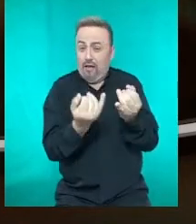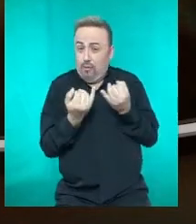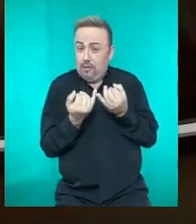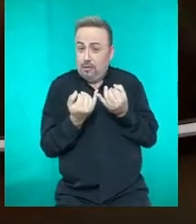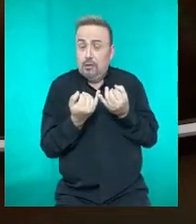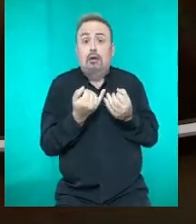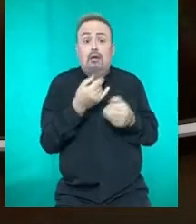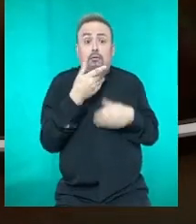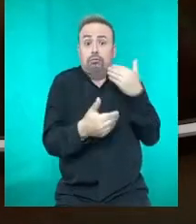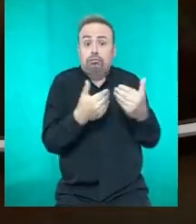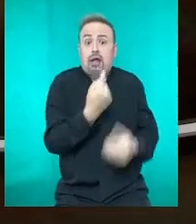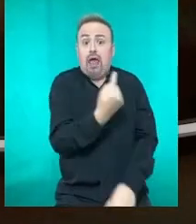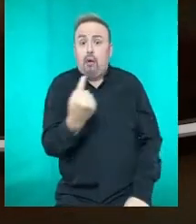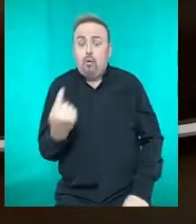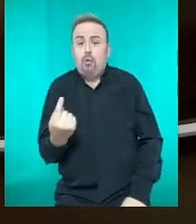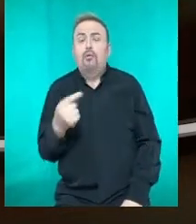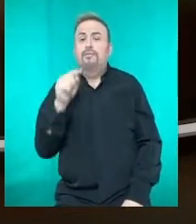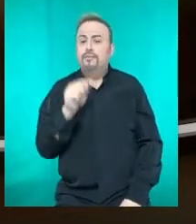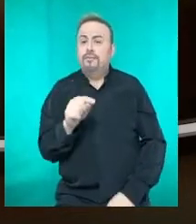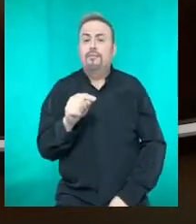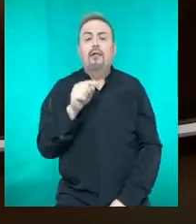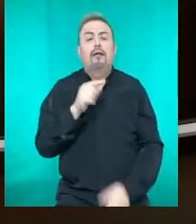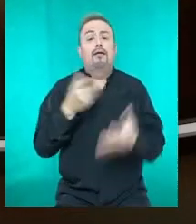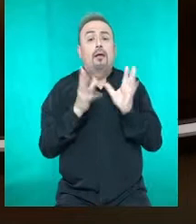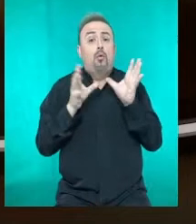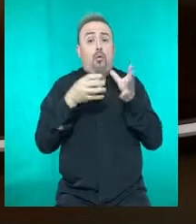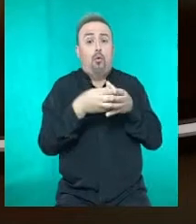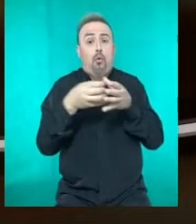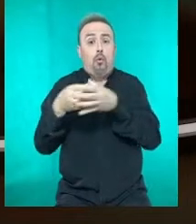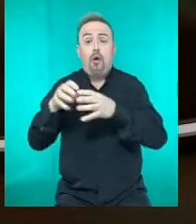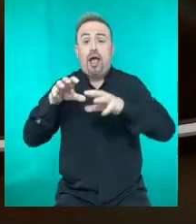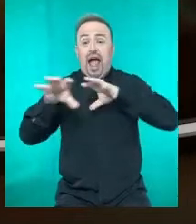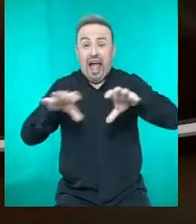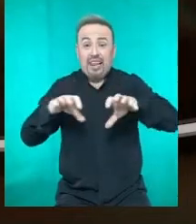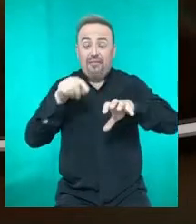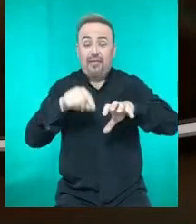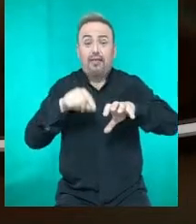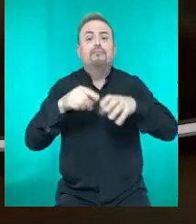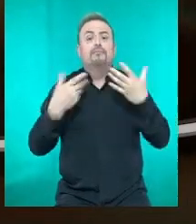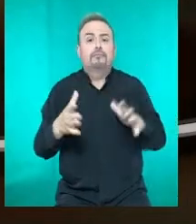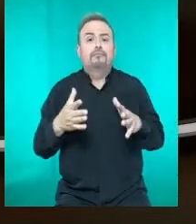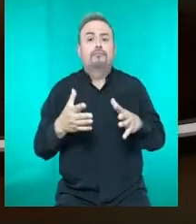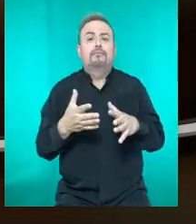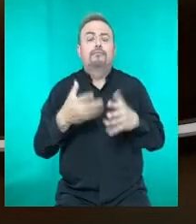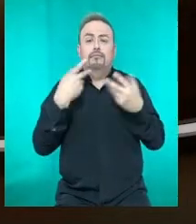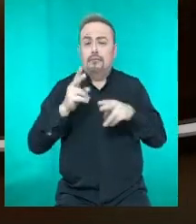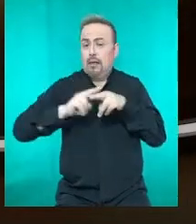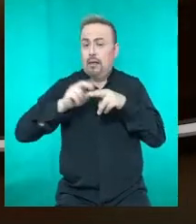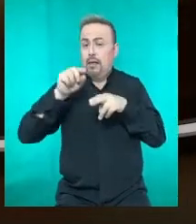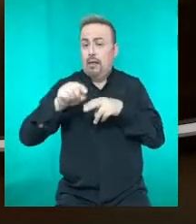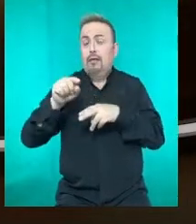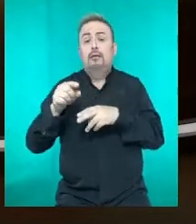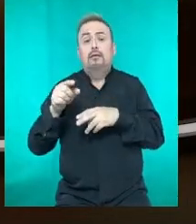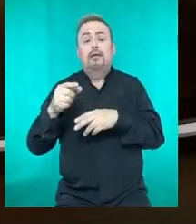en cada uno de los procesos. Por lo tanto, este grupo de actividades realizadas por el hombre para la industria, pero no